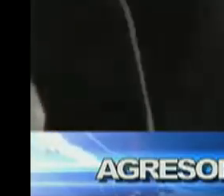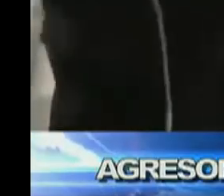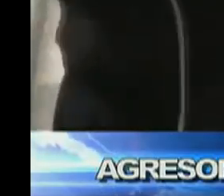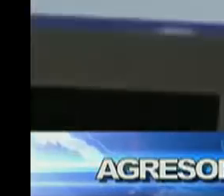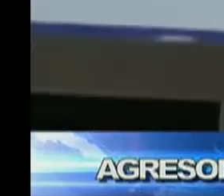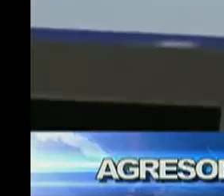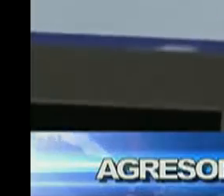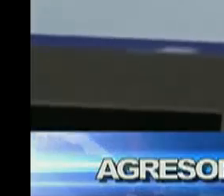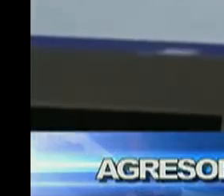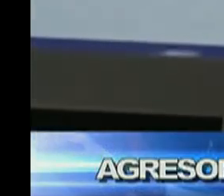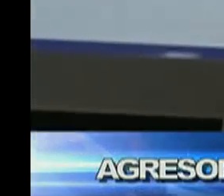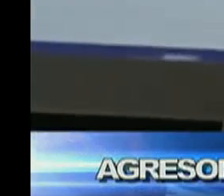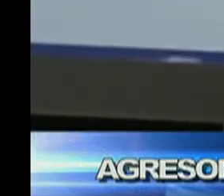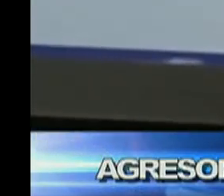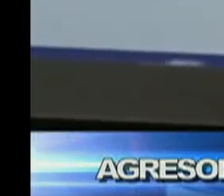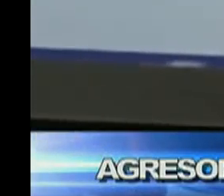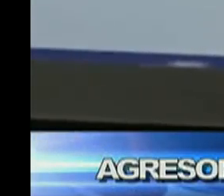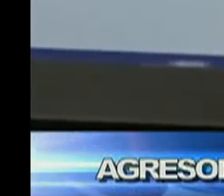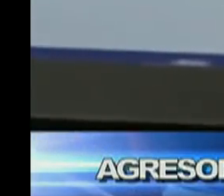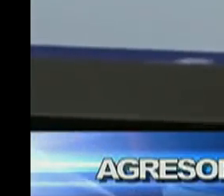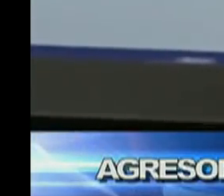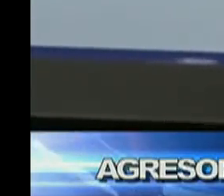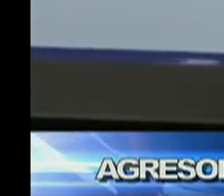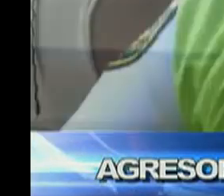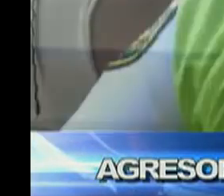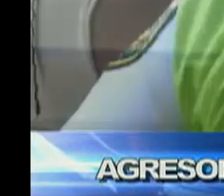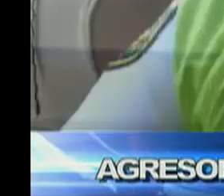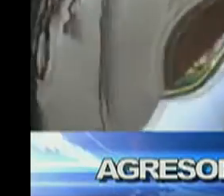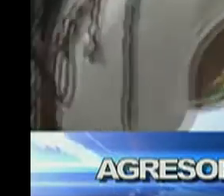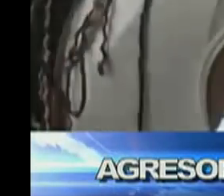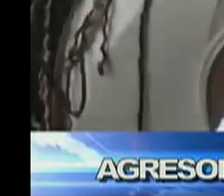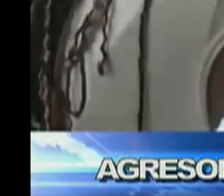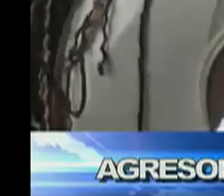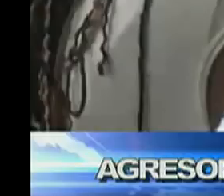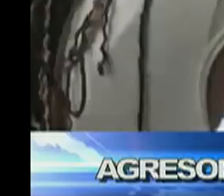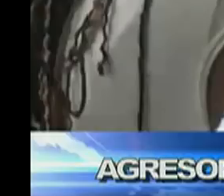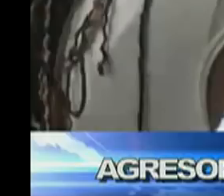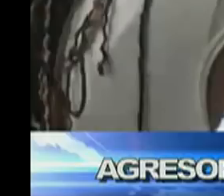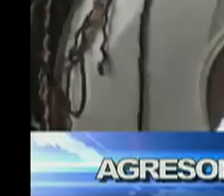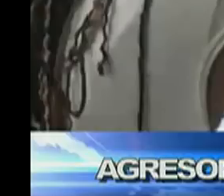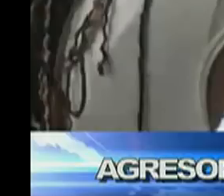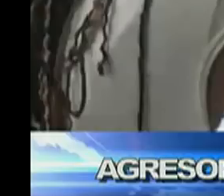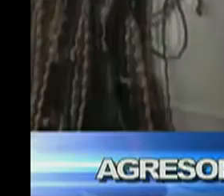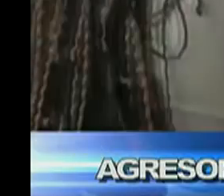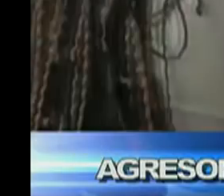Puerto Viejo, en la provincia de Manabí. La víctima narra los hechos.